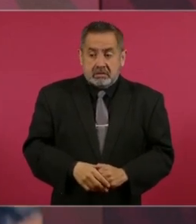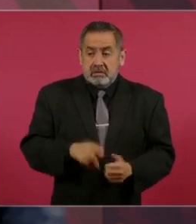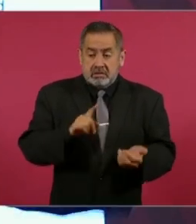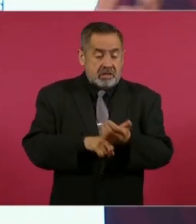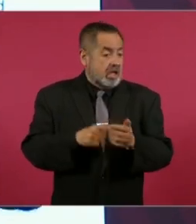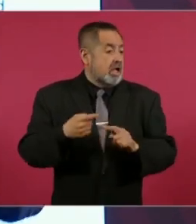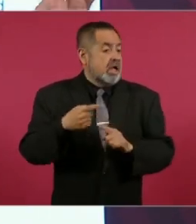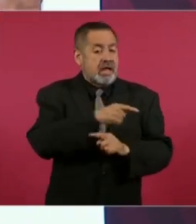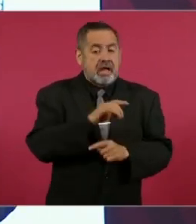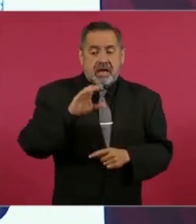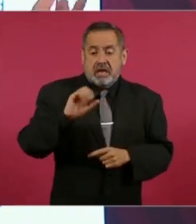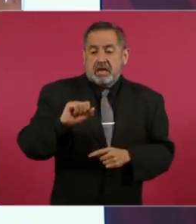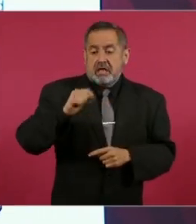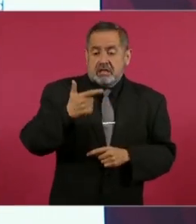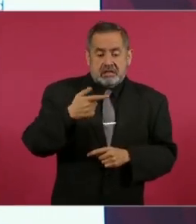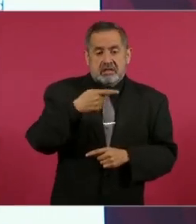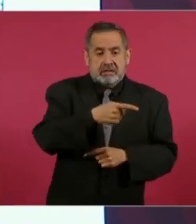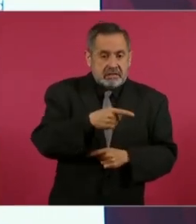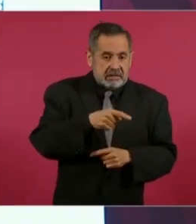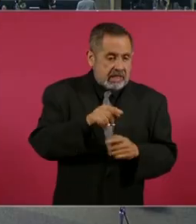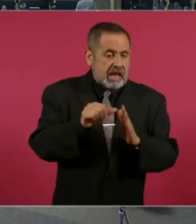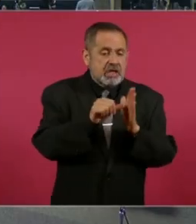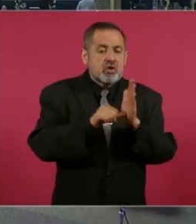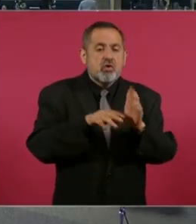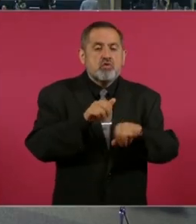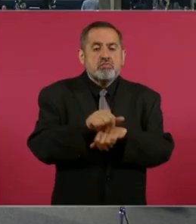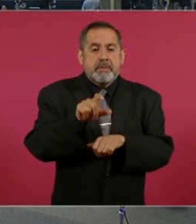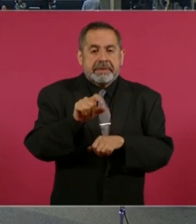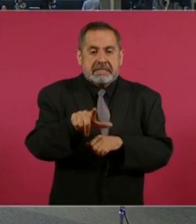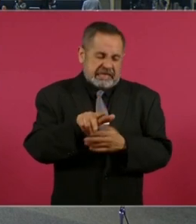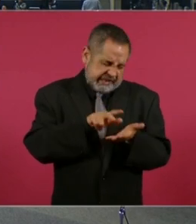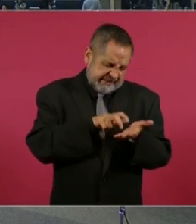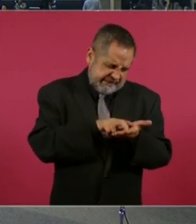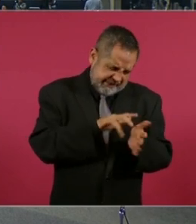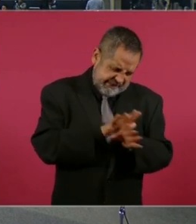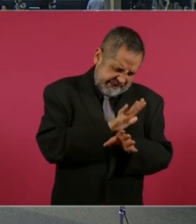Salinas reformó el artículo